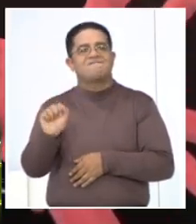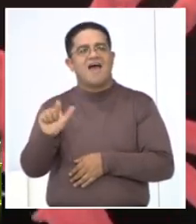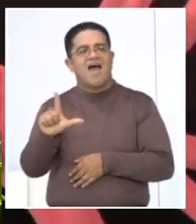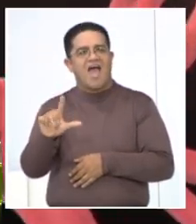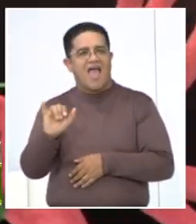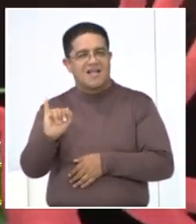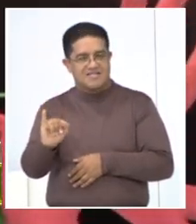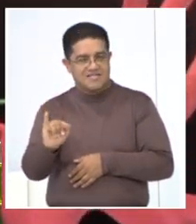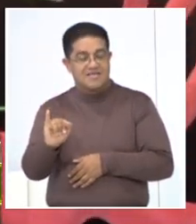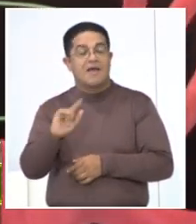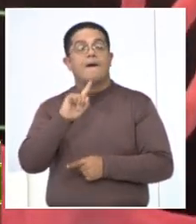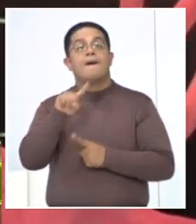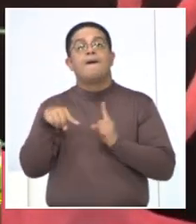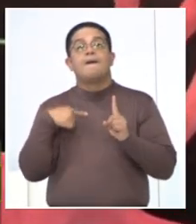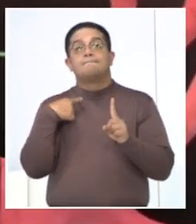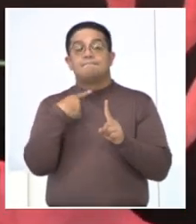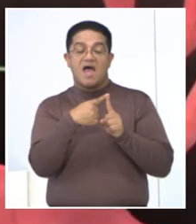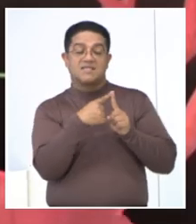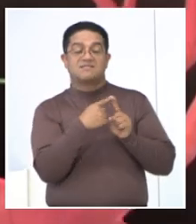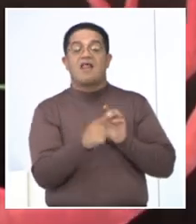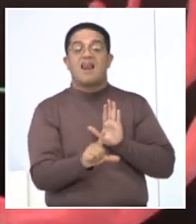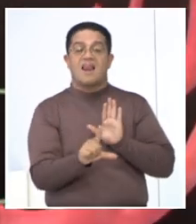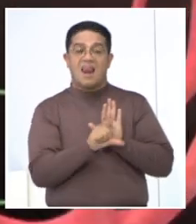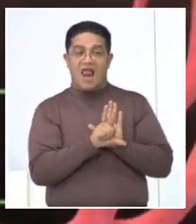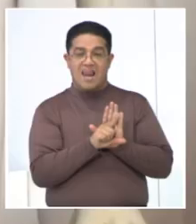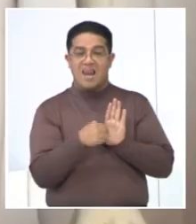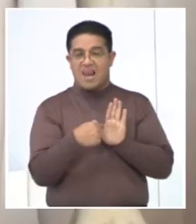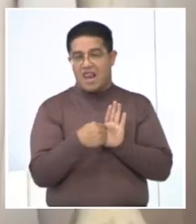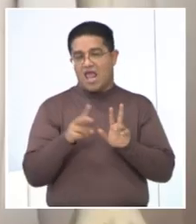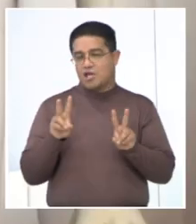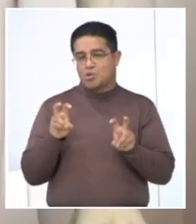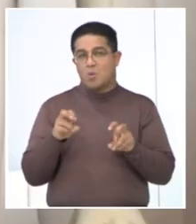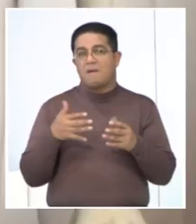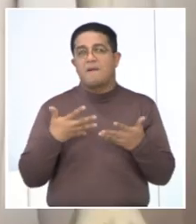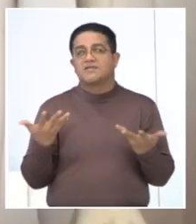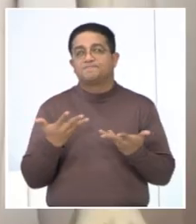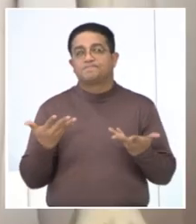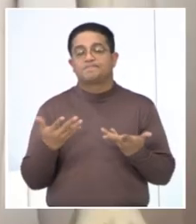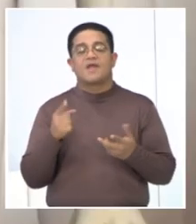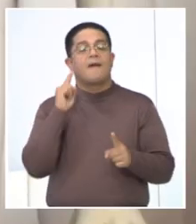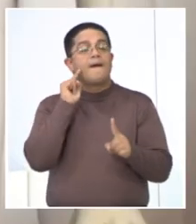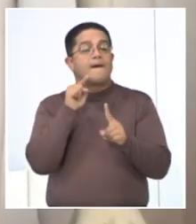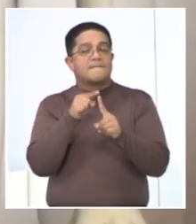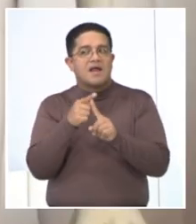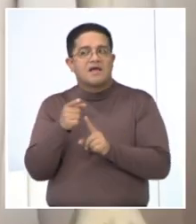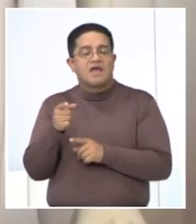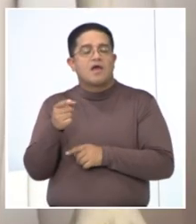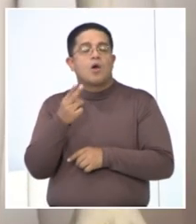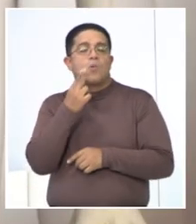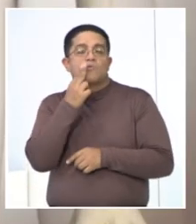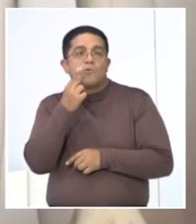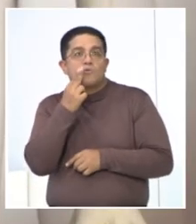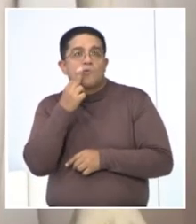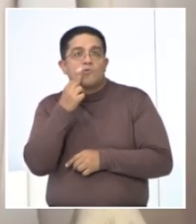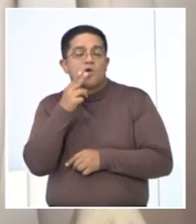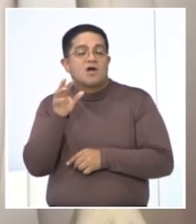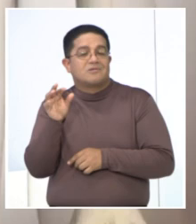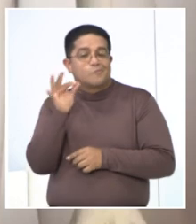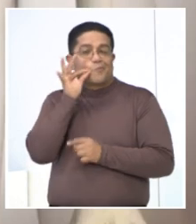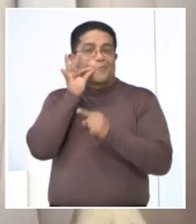las políticas existentes en conjunto con la aplicación de nuevas medidas para que el consumo de productos de tabaco y estos